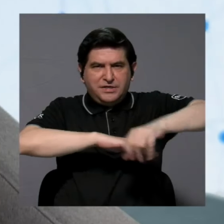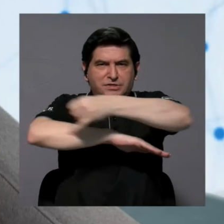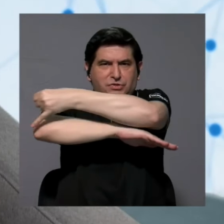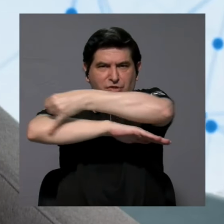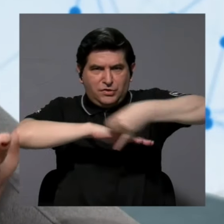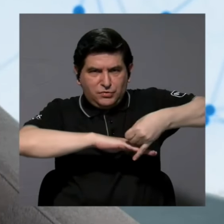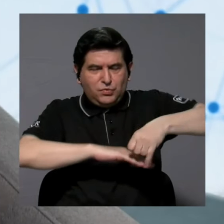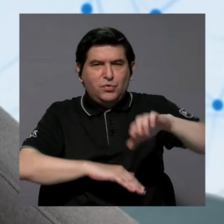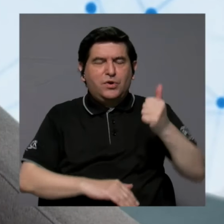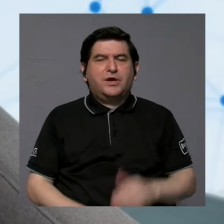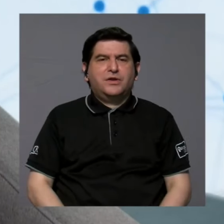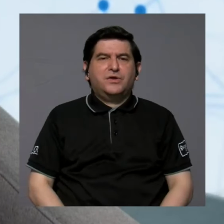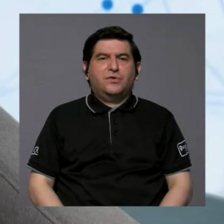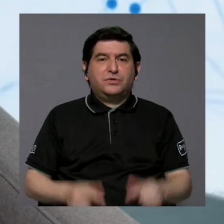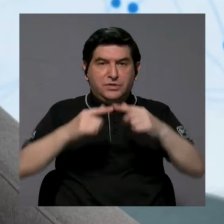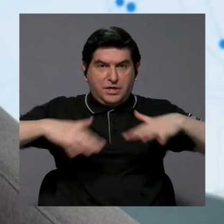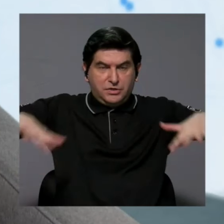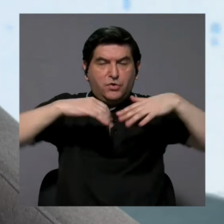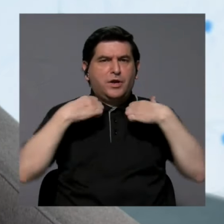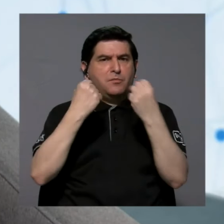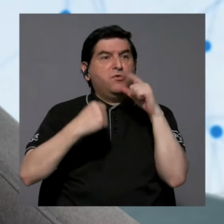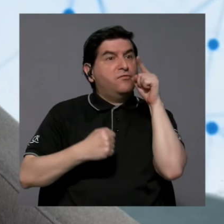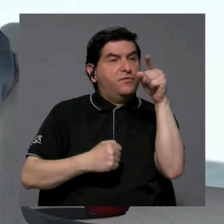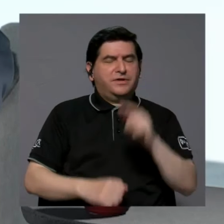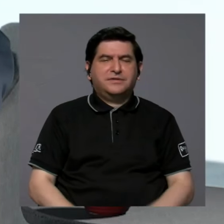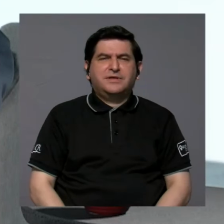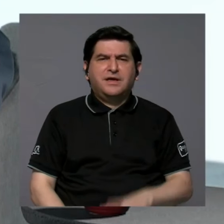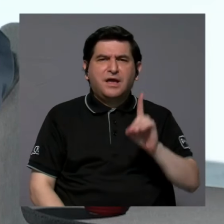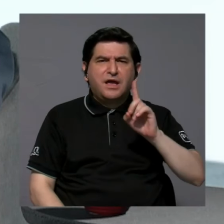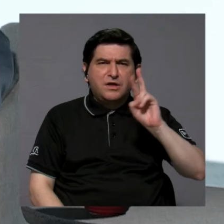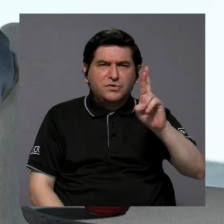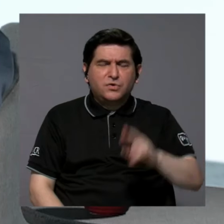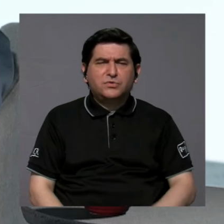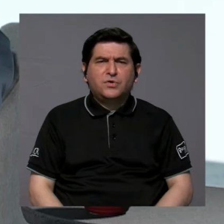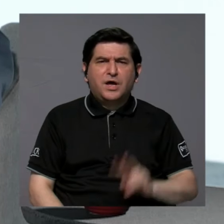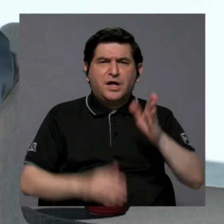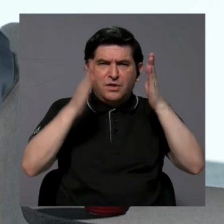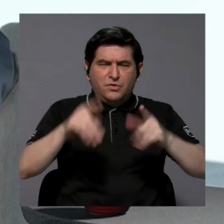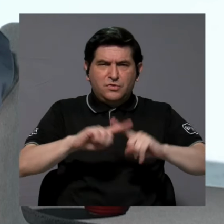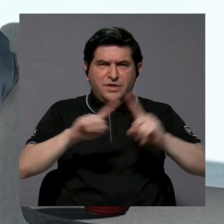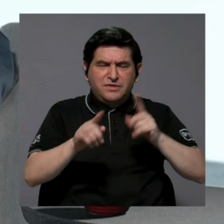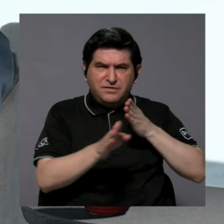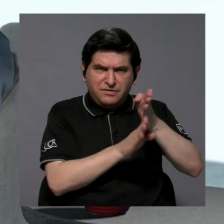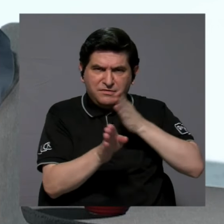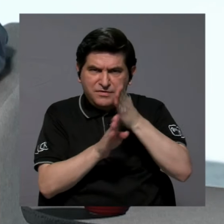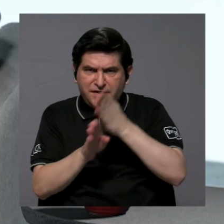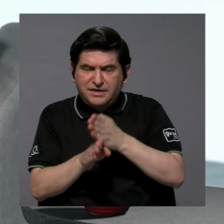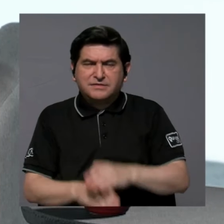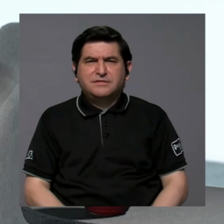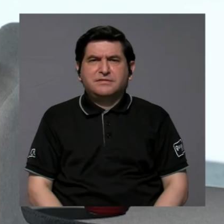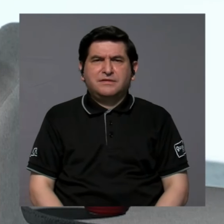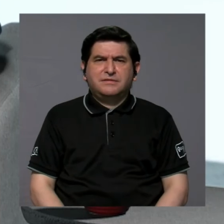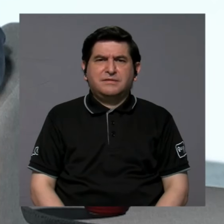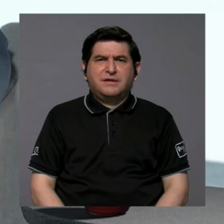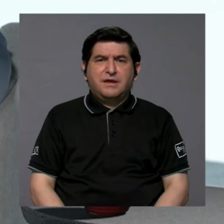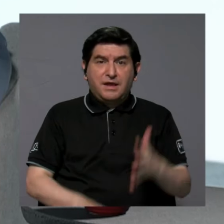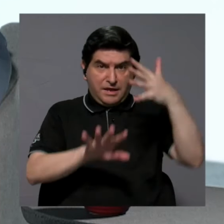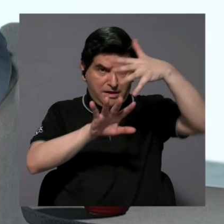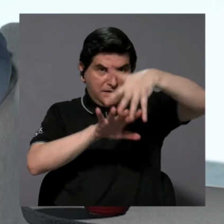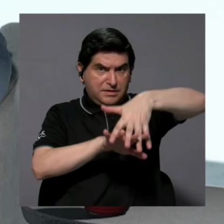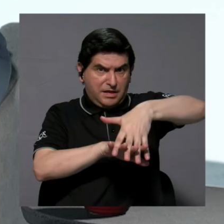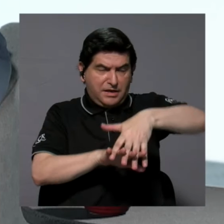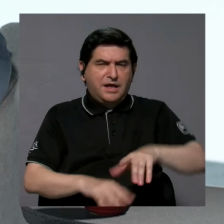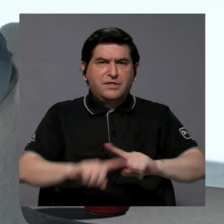y otras, geografía, que es muy fuerte allá. Y en ese doctorado usted tuvo colegas de esas disciplinas, me imagino. Sí, inclusive era integral,